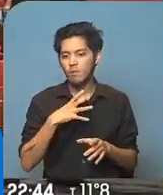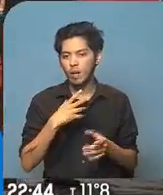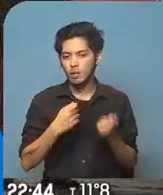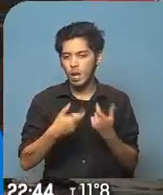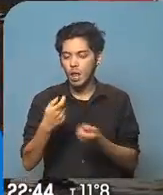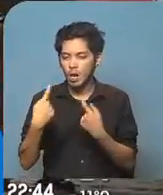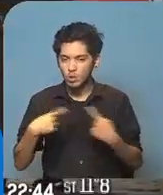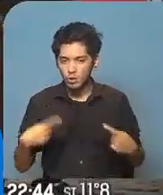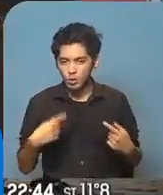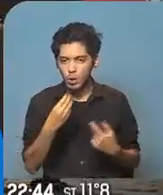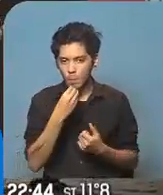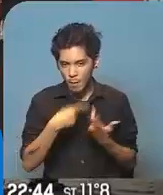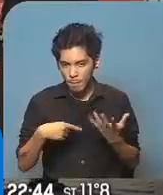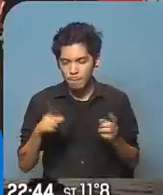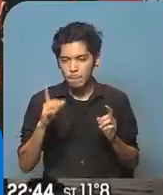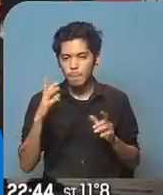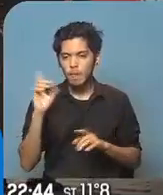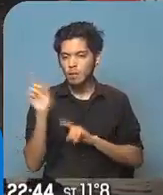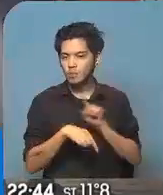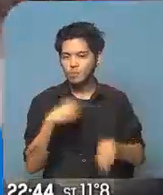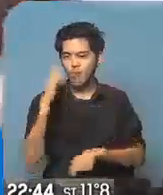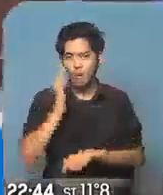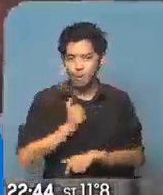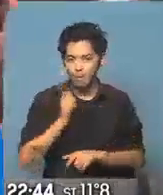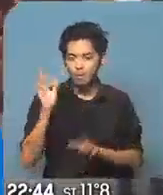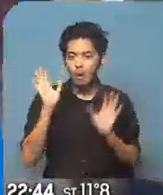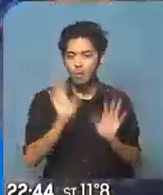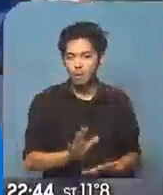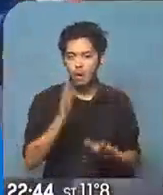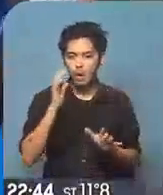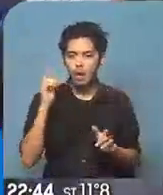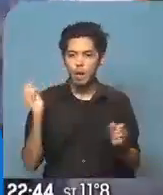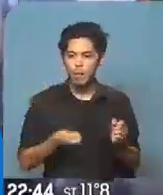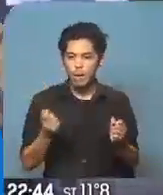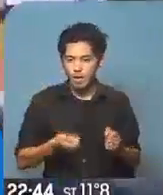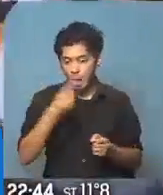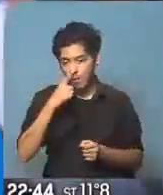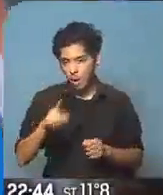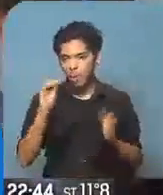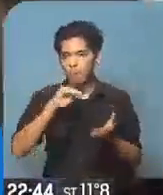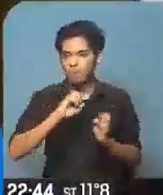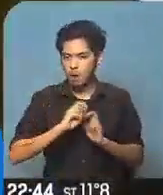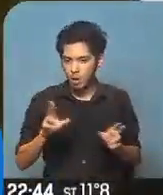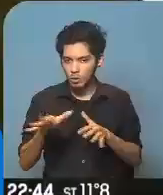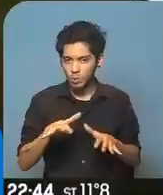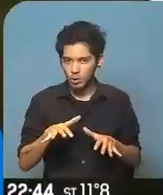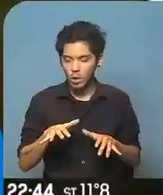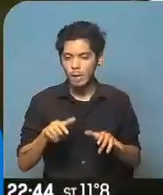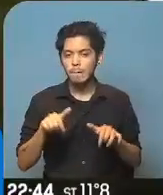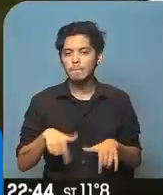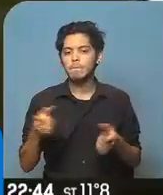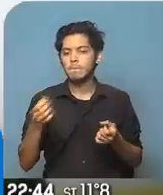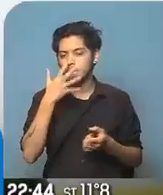ejército para contener los piquetes, generando aún más rechazo y malestar. Luego de que los petroleros se sumaran al